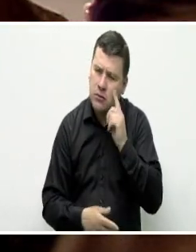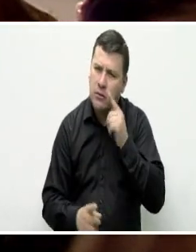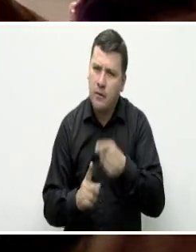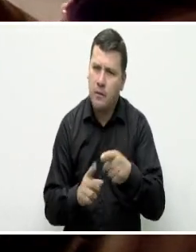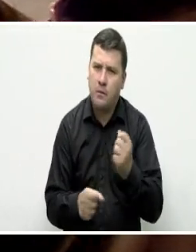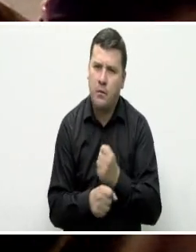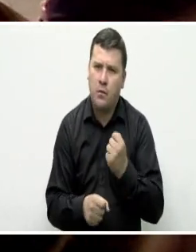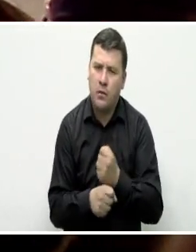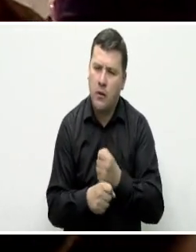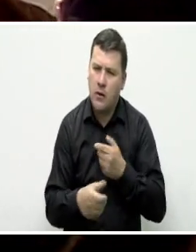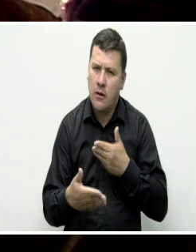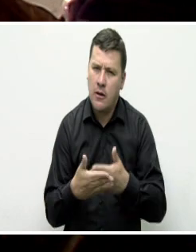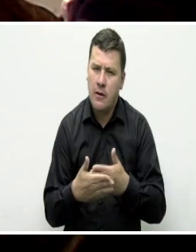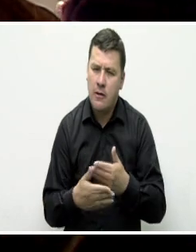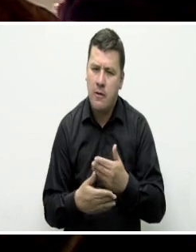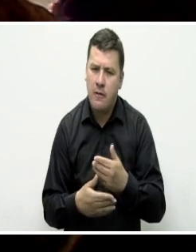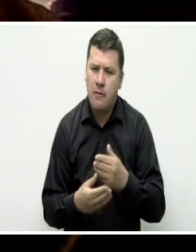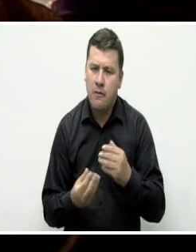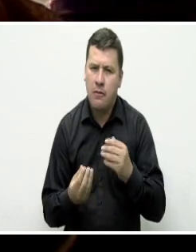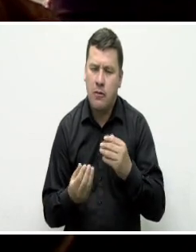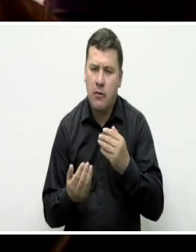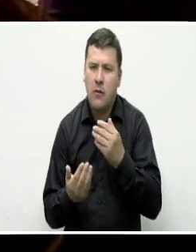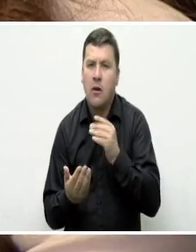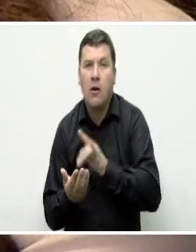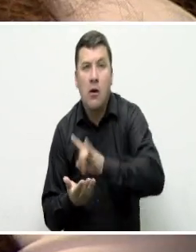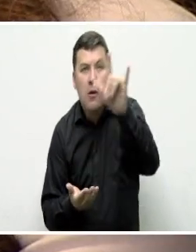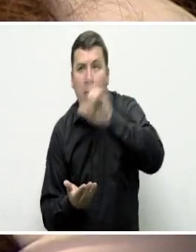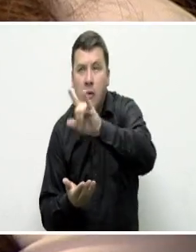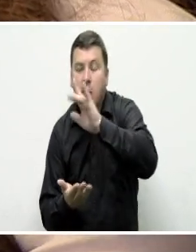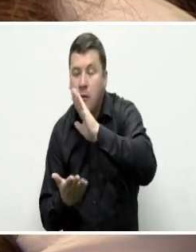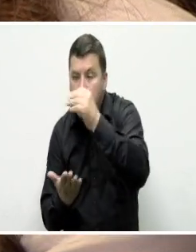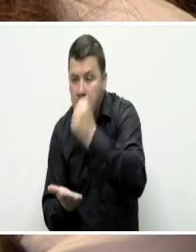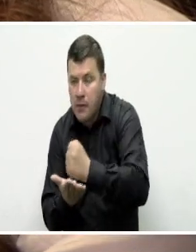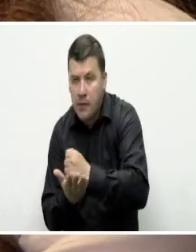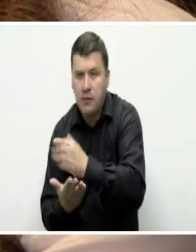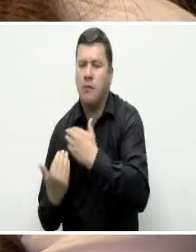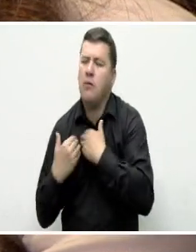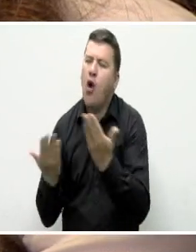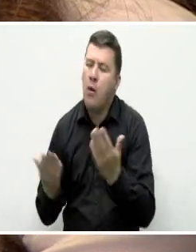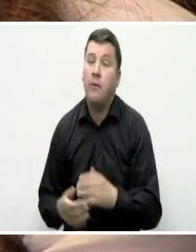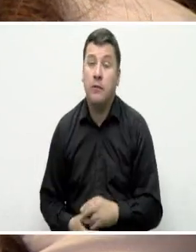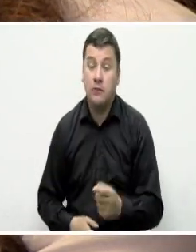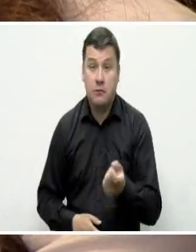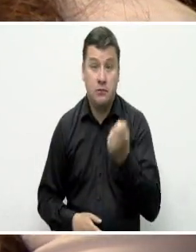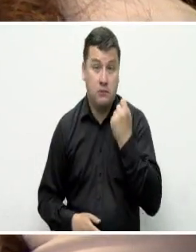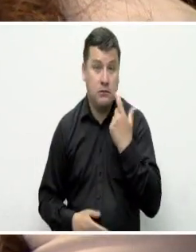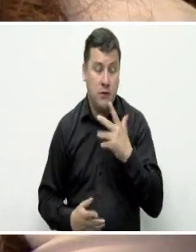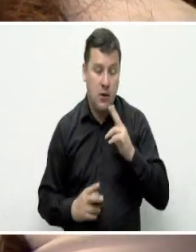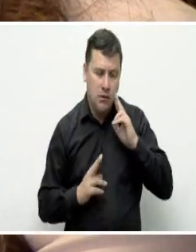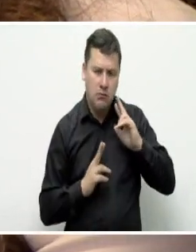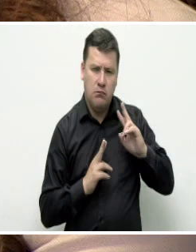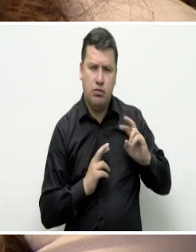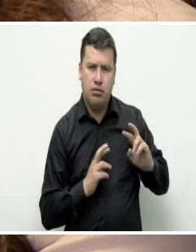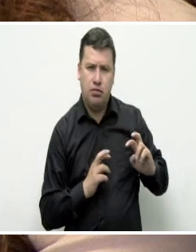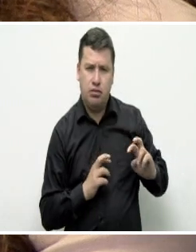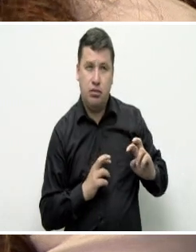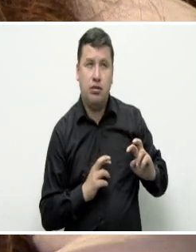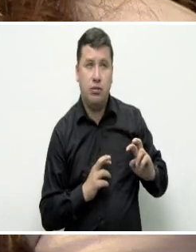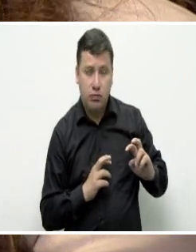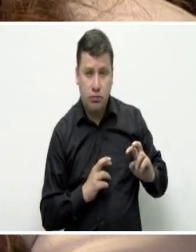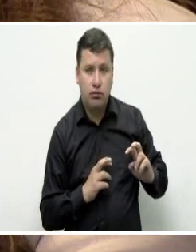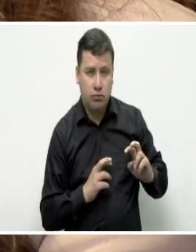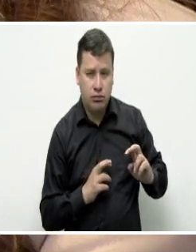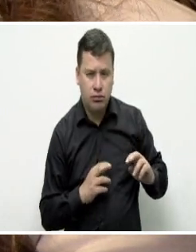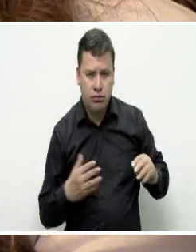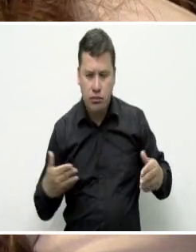la registraduría desde Migración Colombia? Señor registrador, con los recientes hechos de investigación que hemos adelantado y con